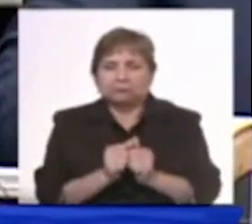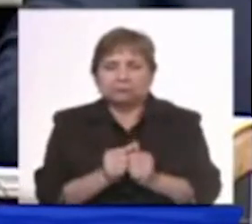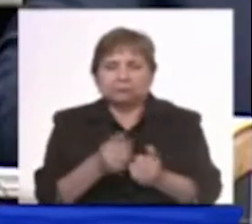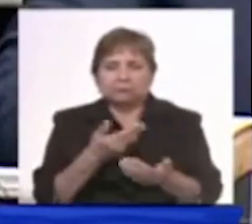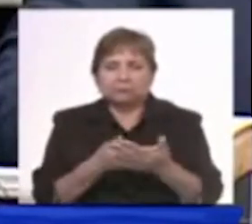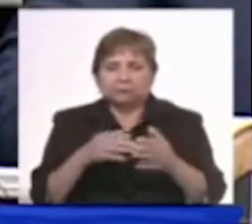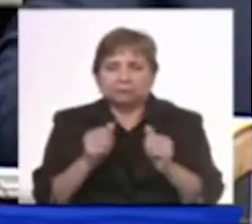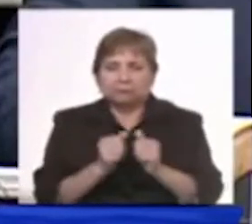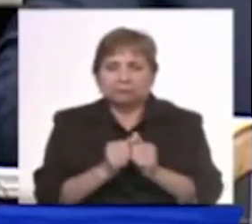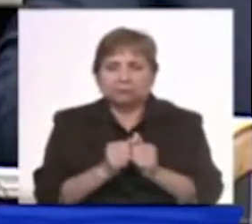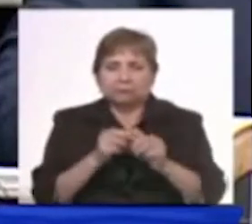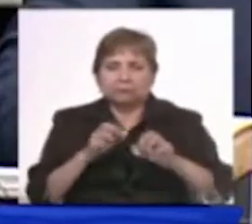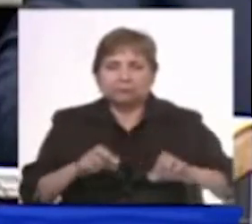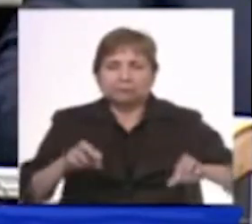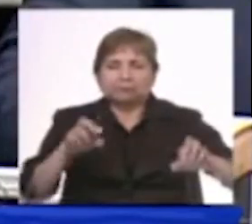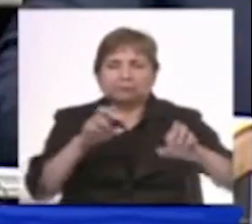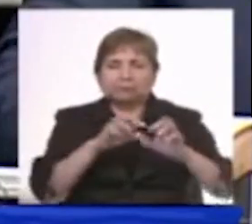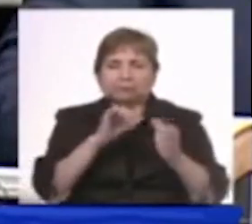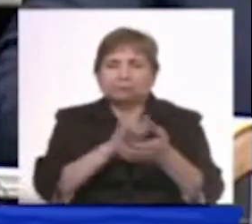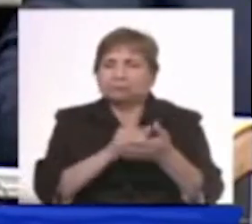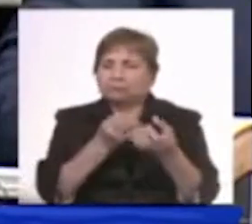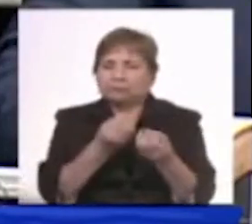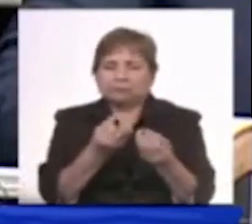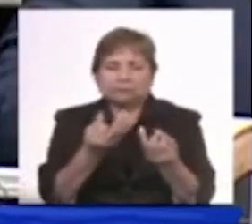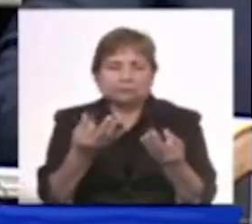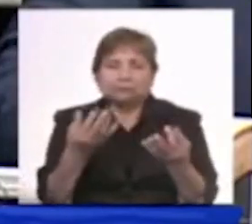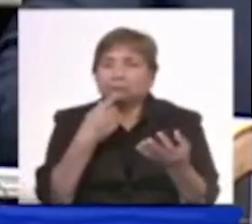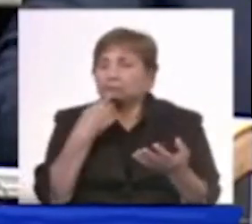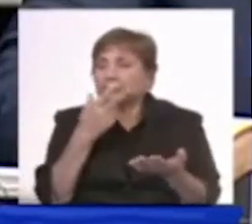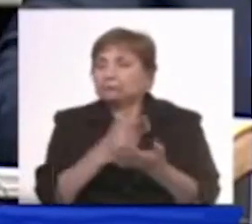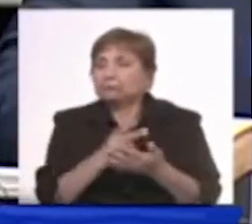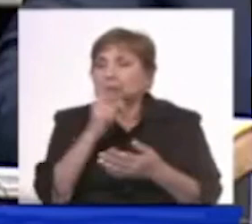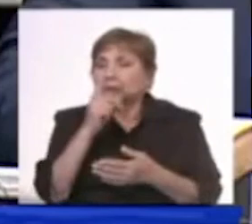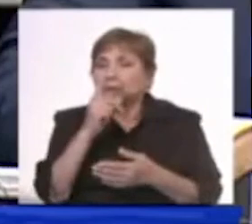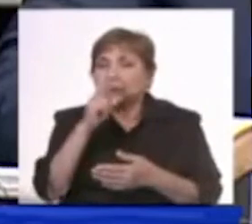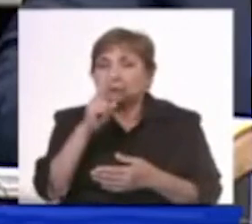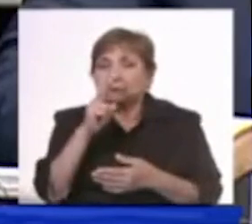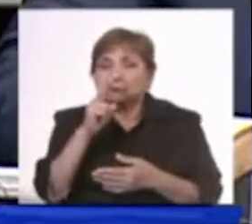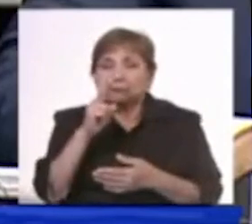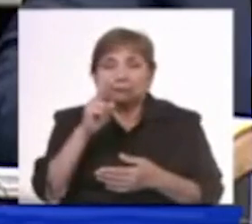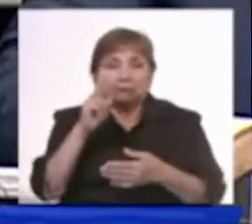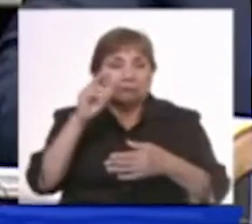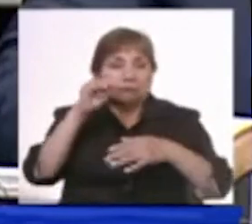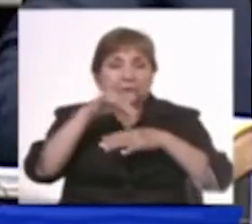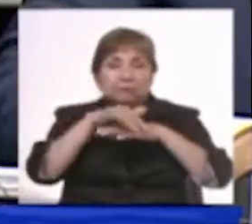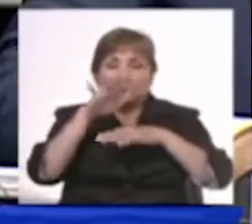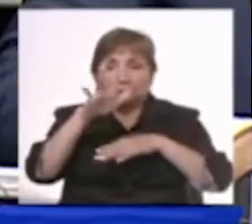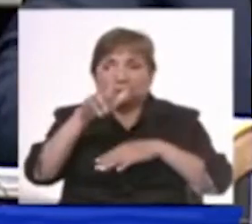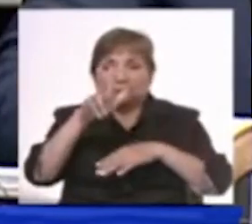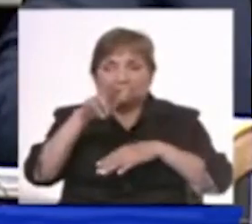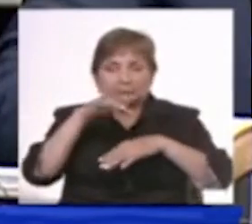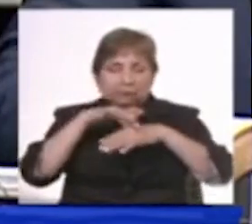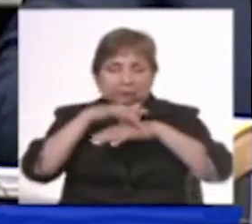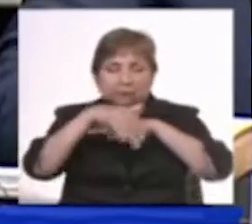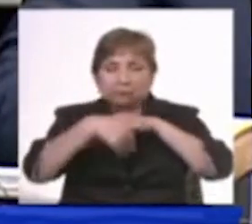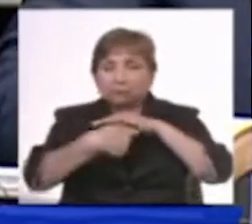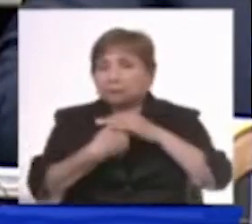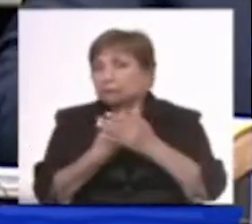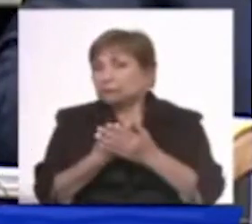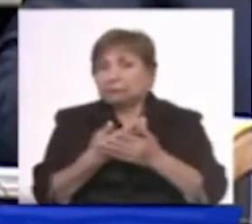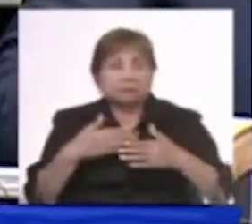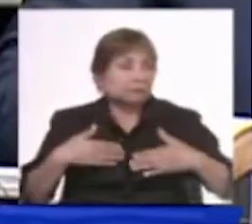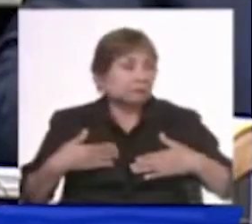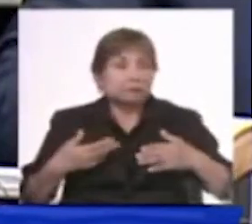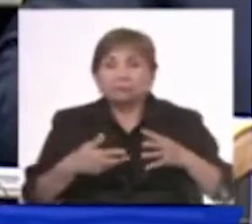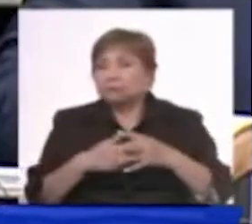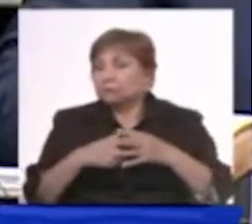y personal parlamentario muchas veces tiene que quedarse hasta la 1, 2, 3 de la mañana, y en ese momento no